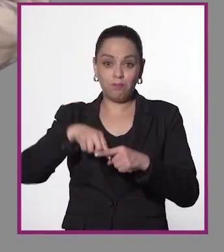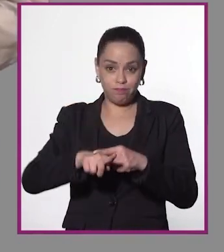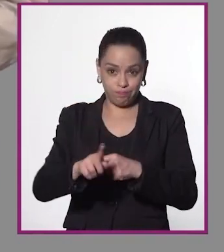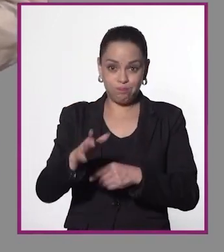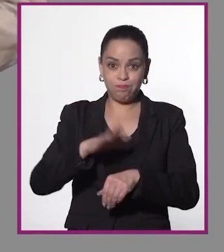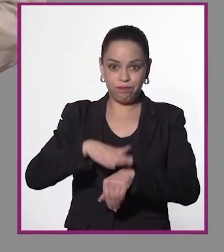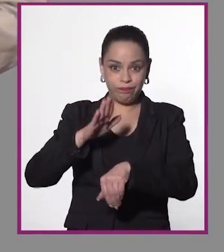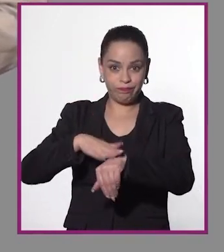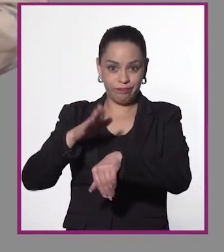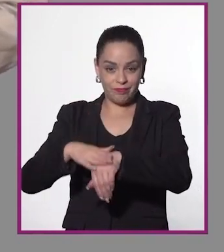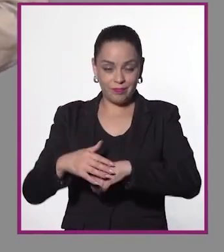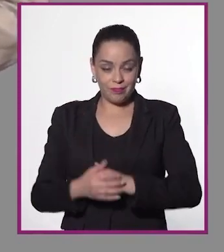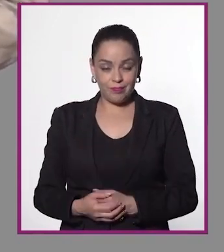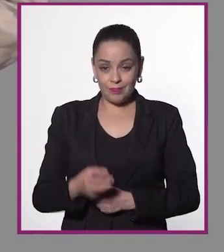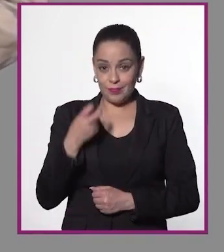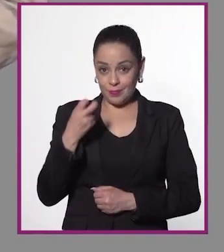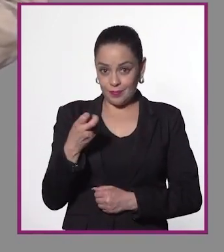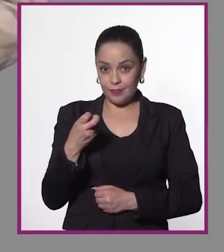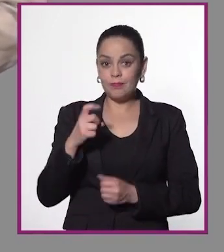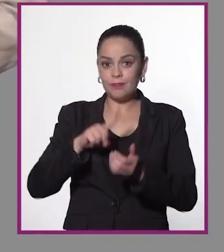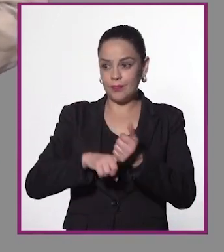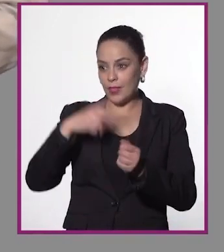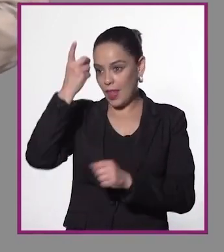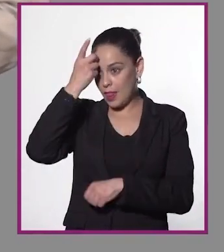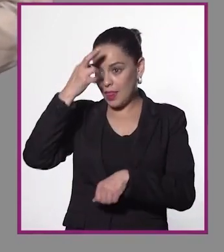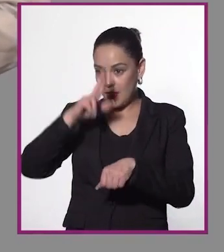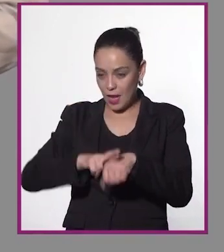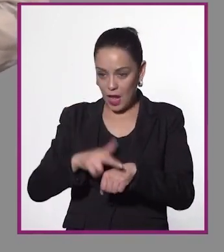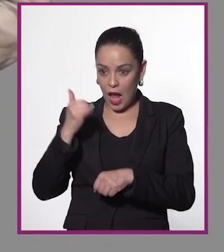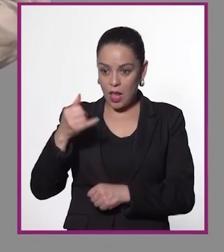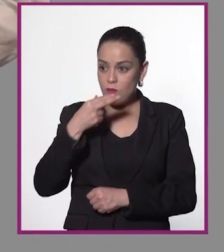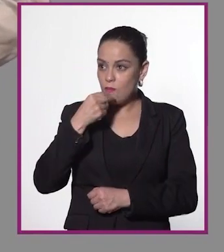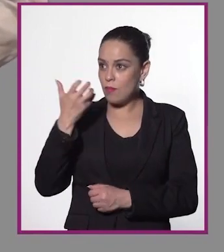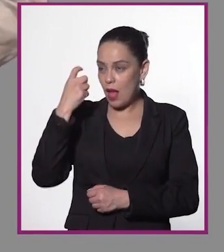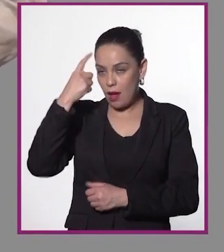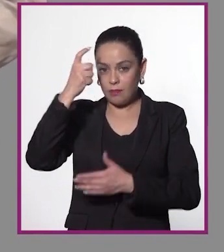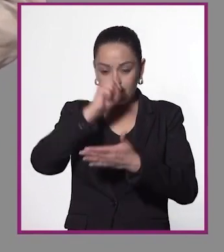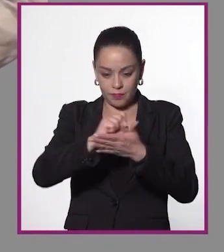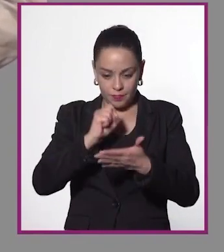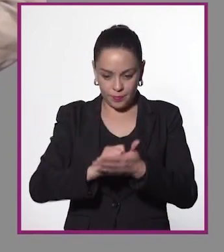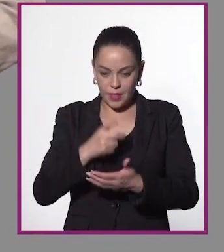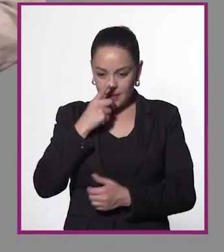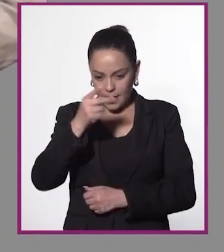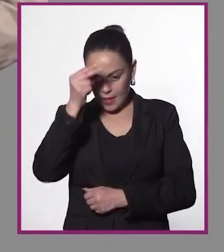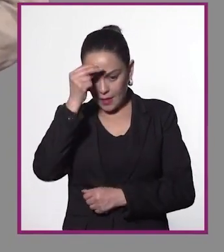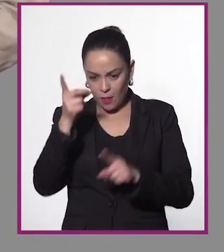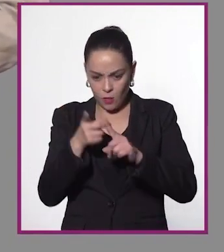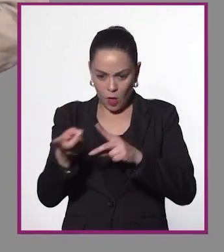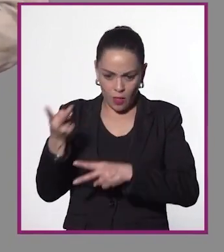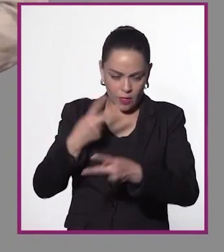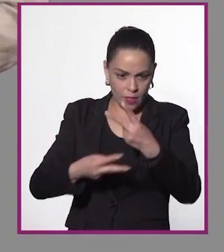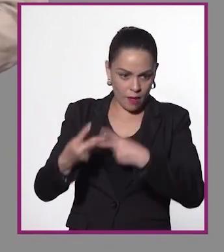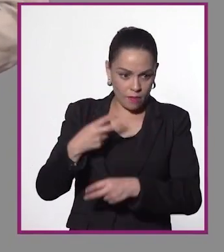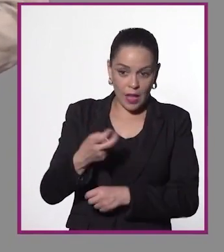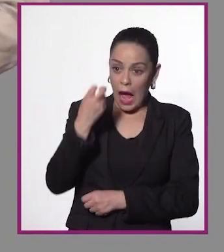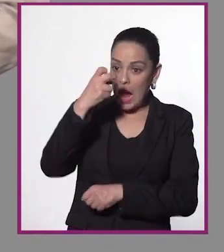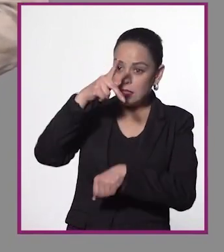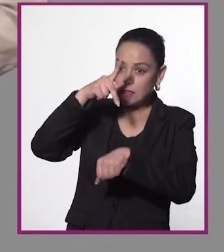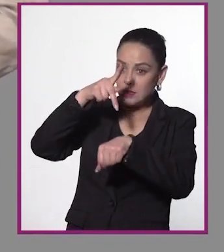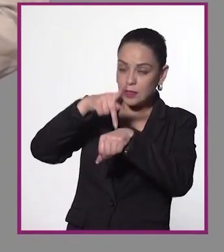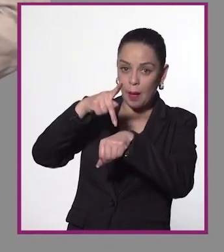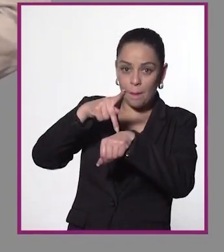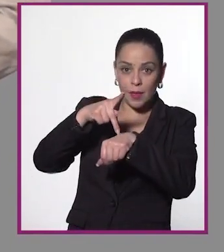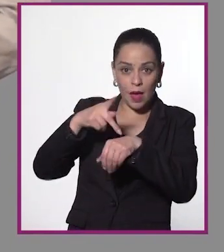Entonces, simbólicamente, el director y el guionista nos dicen que la inteligencia proviene de esa piedra.